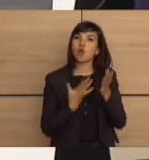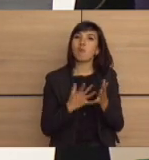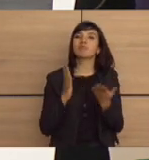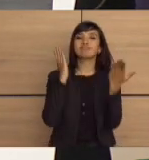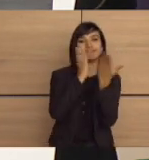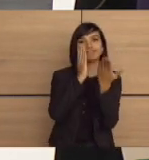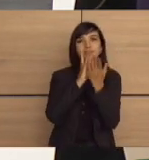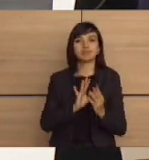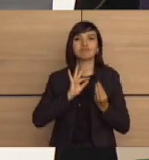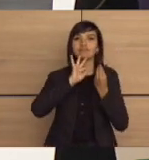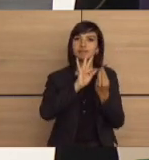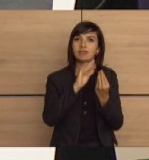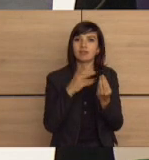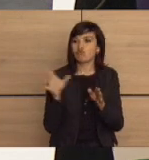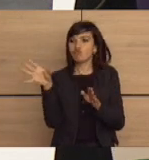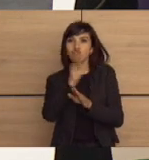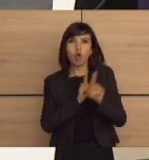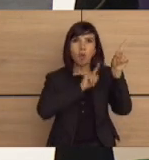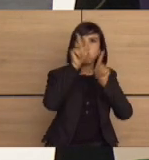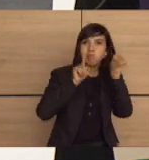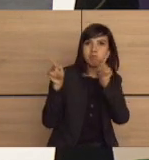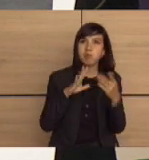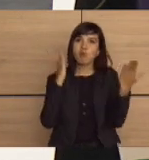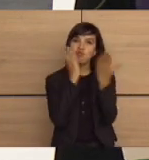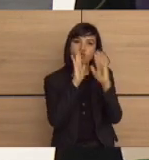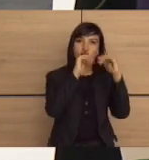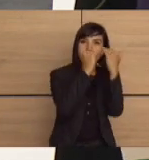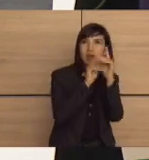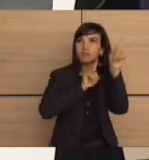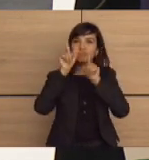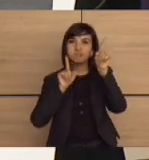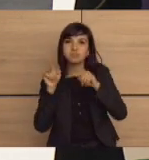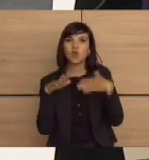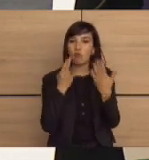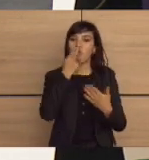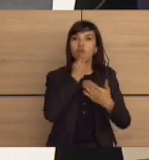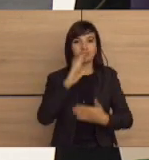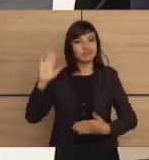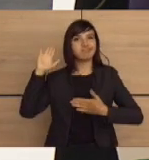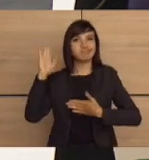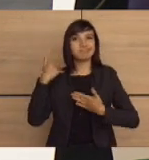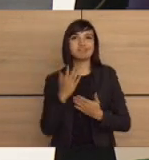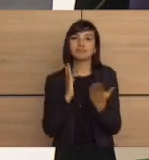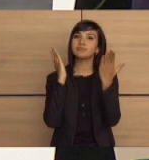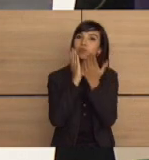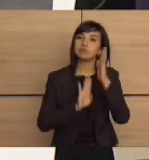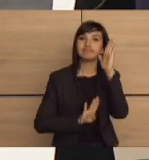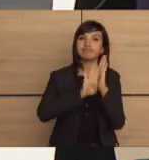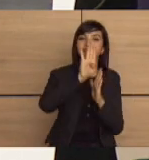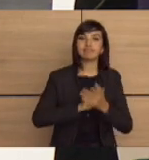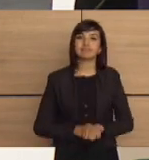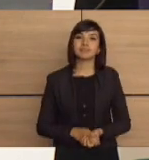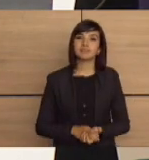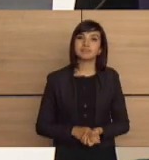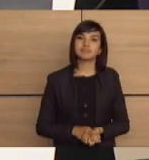compromiso con el que todos los días trabajan las comunidades educativas de las regiones de nuestro país. Y precisamente con esta